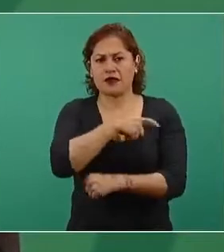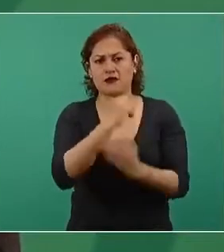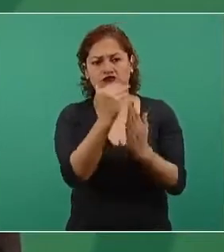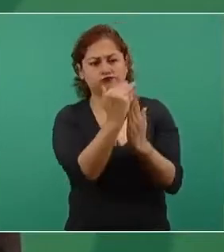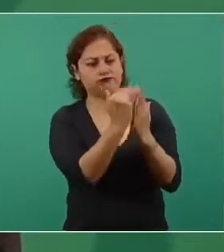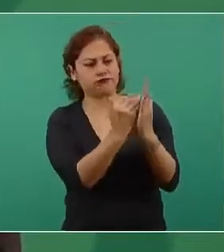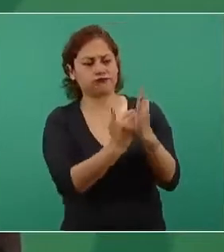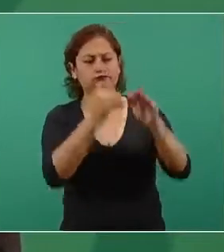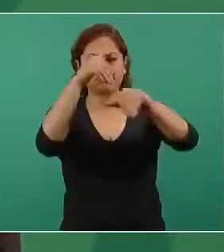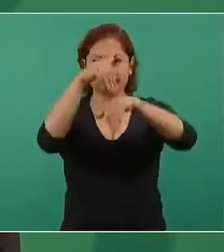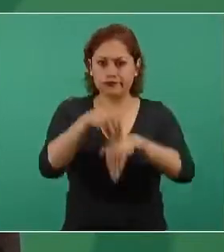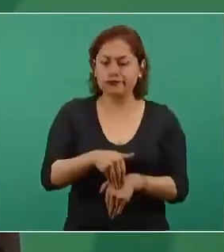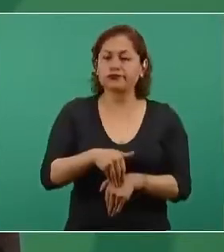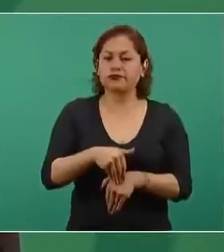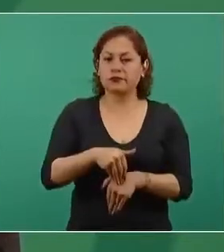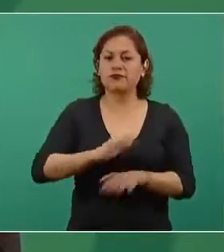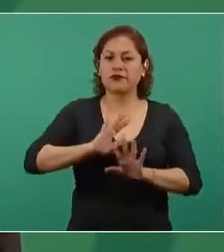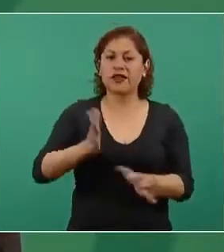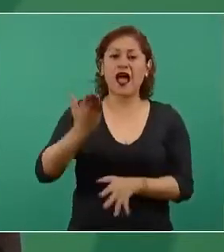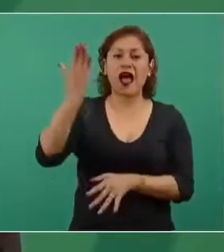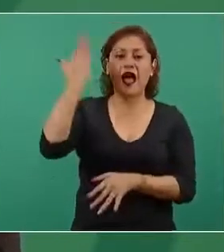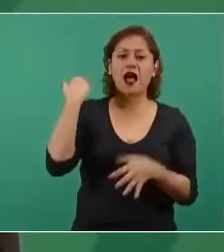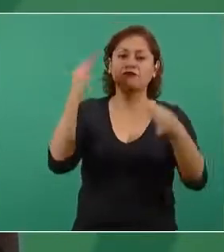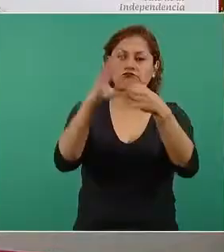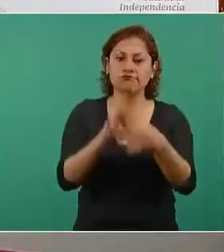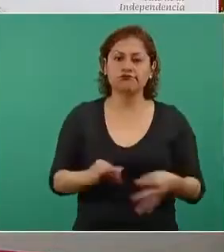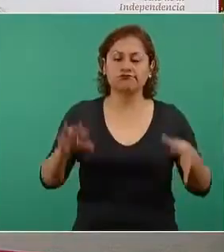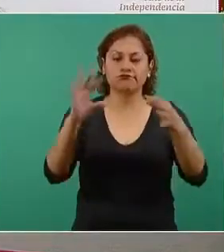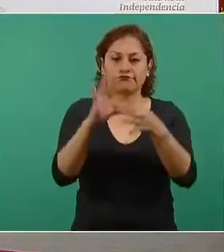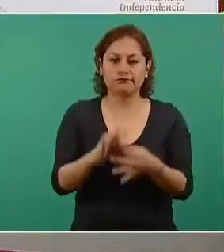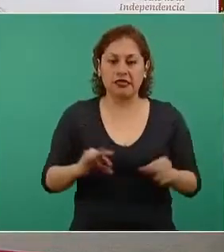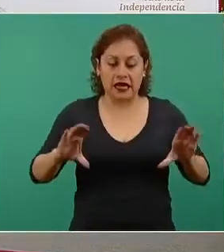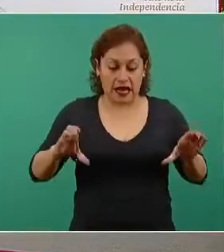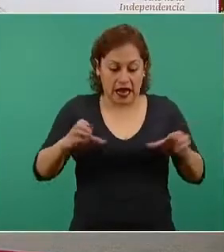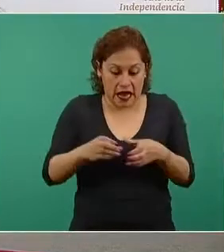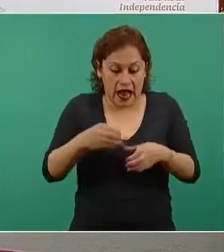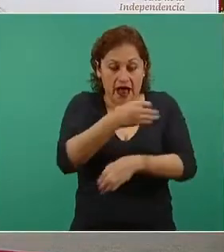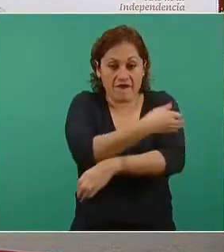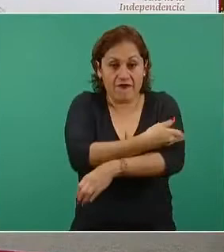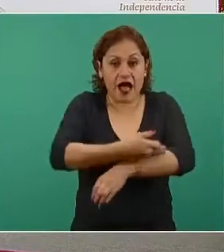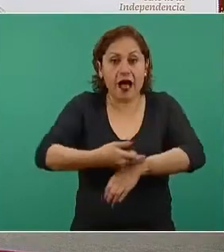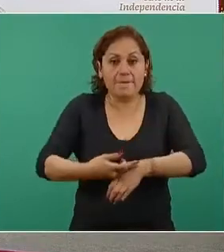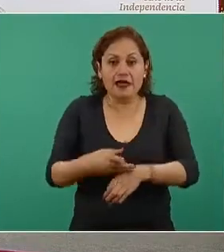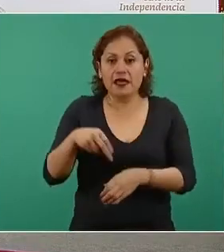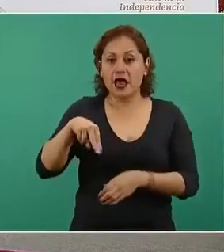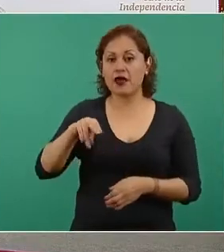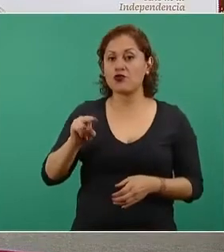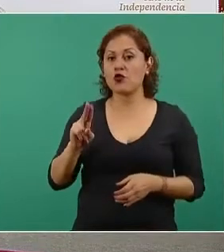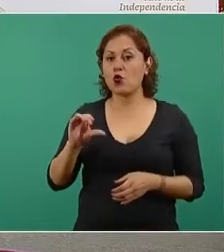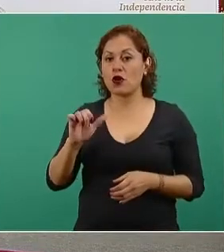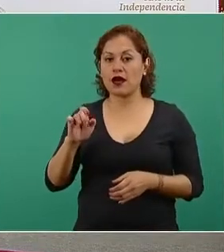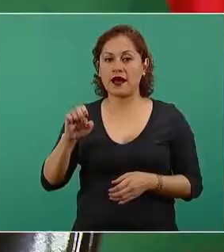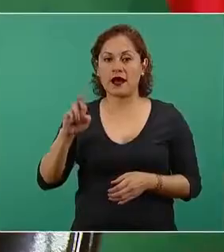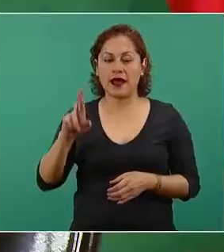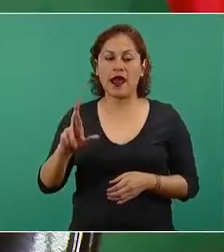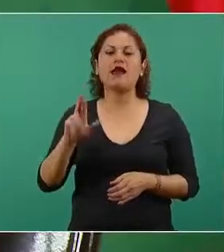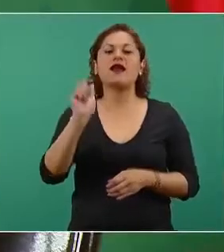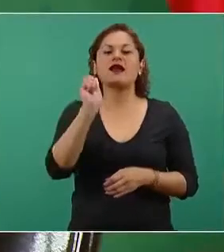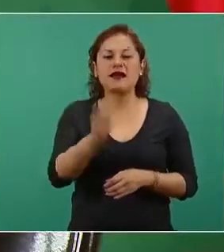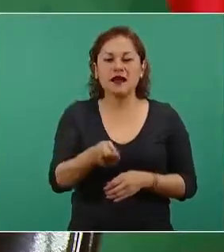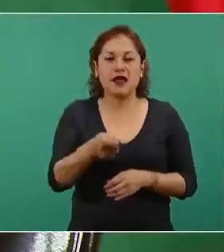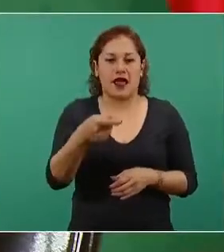importante que es mantener el contacto con la familia nuclear, y cuando hablamos de familia nuclear hablamos de la familia que vive en tu casa,